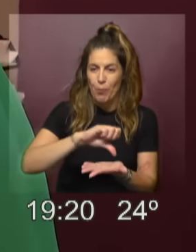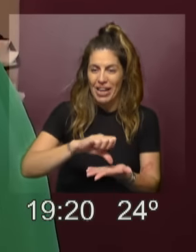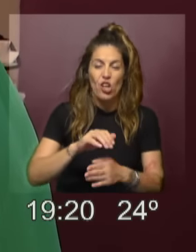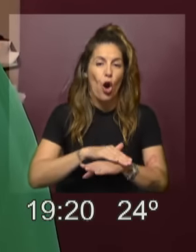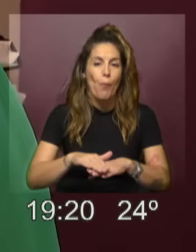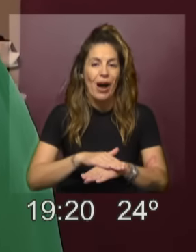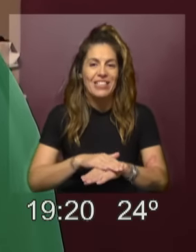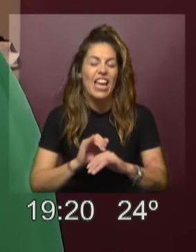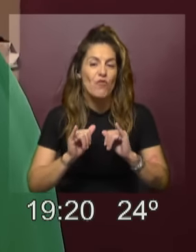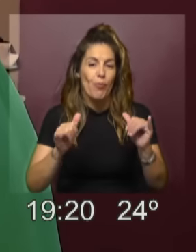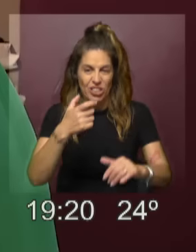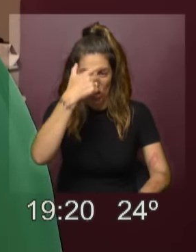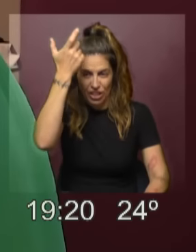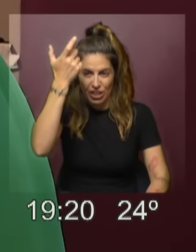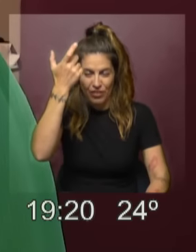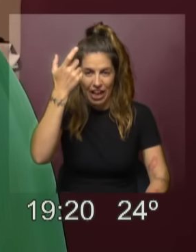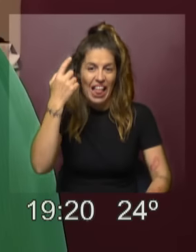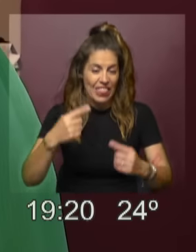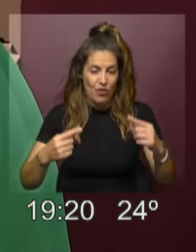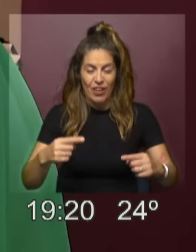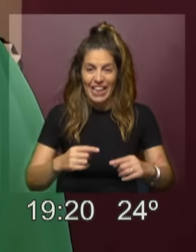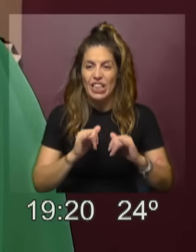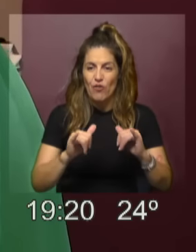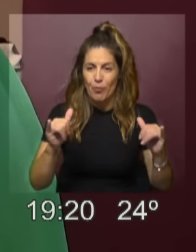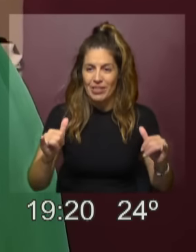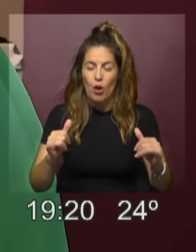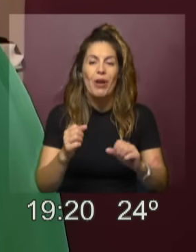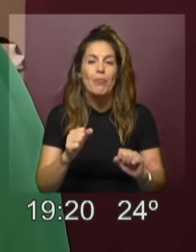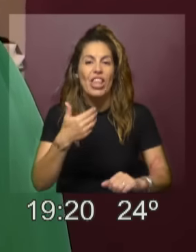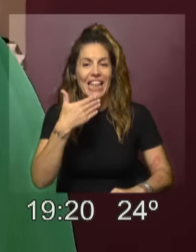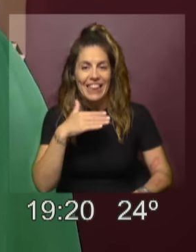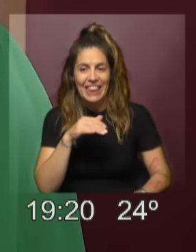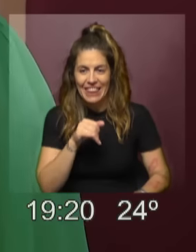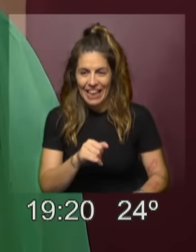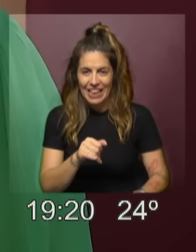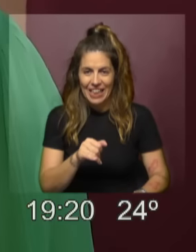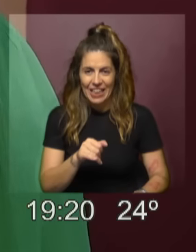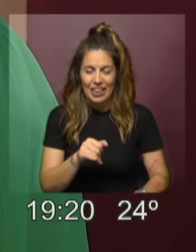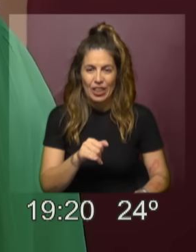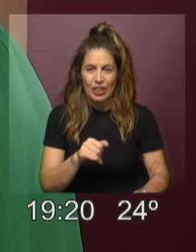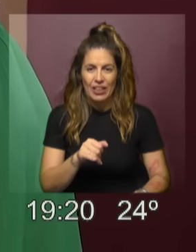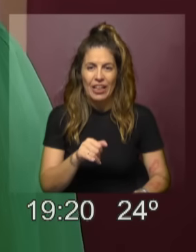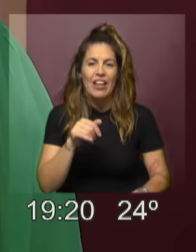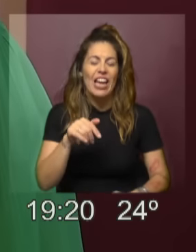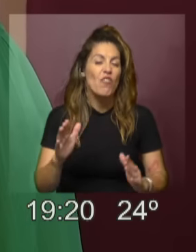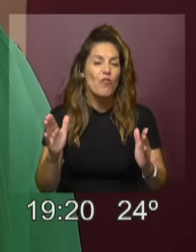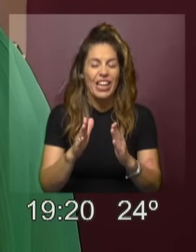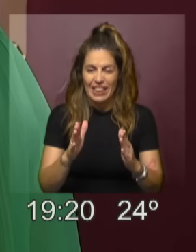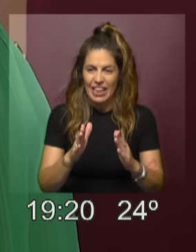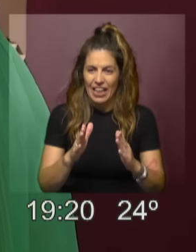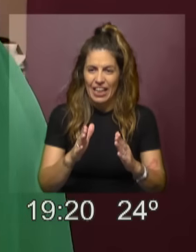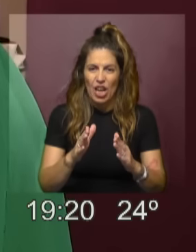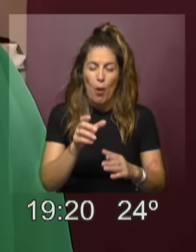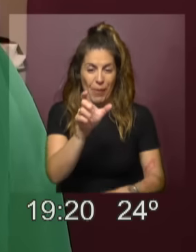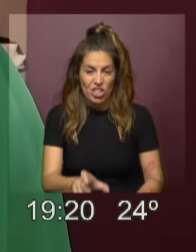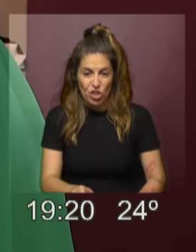información científica interdisciplinaria, para entender así que en lo que estamos es frente a